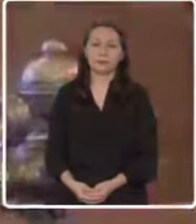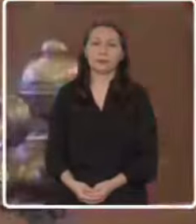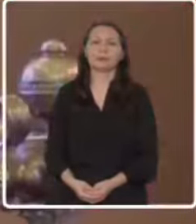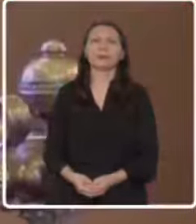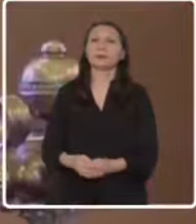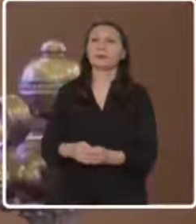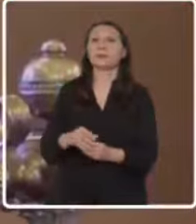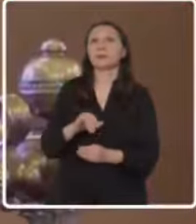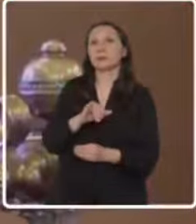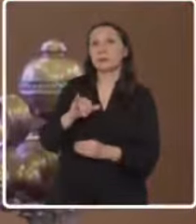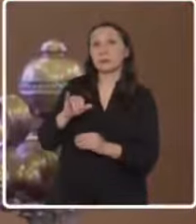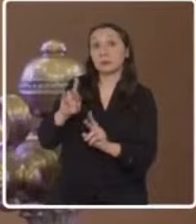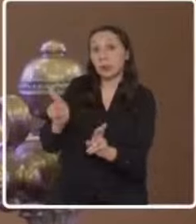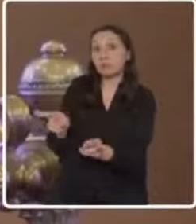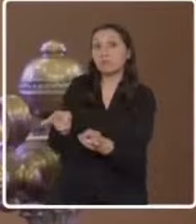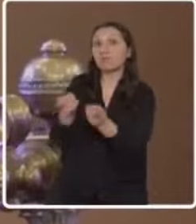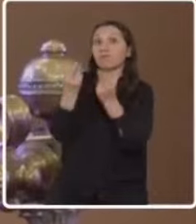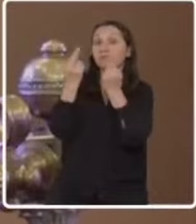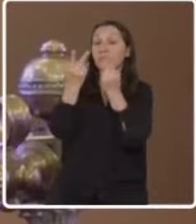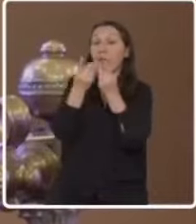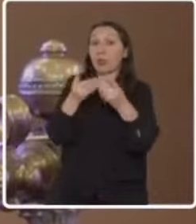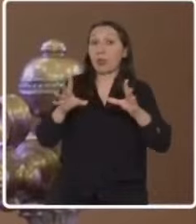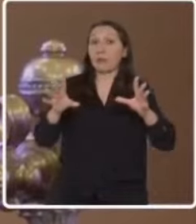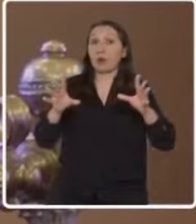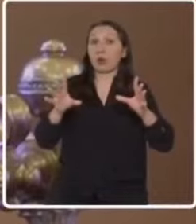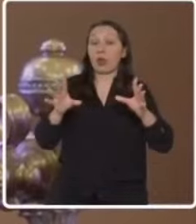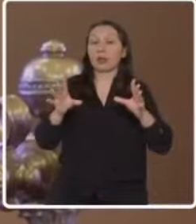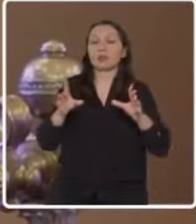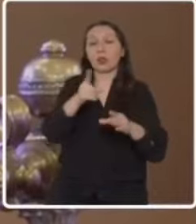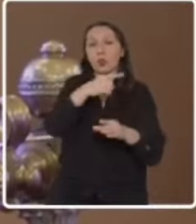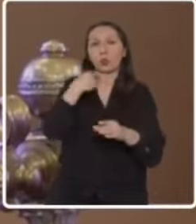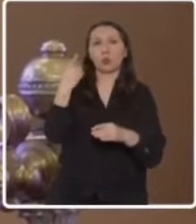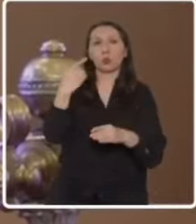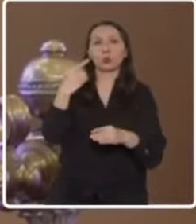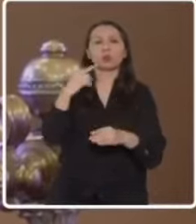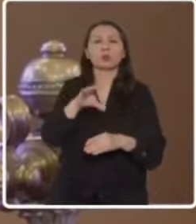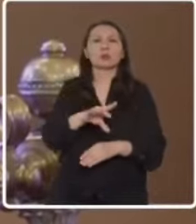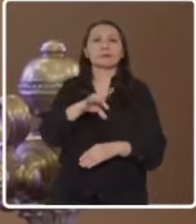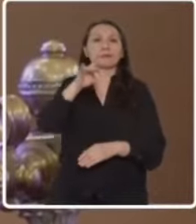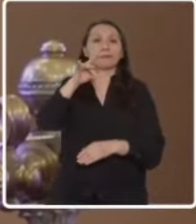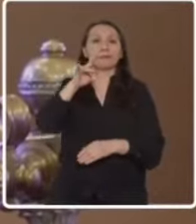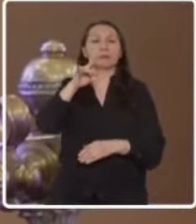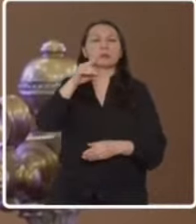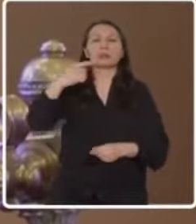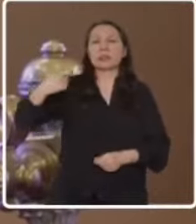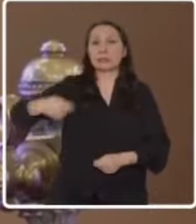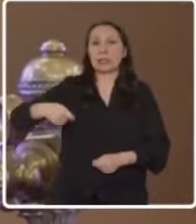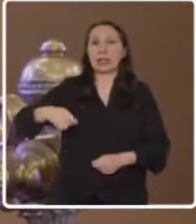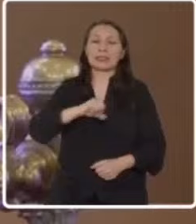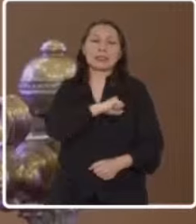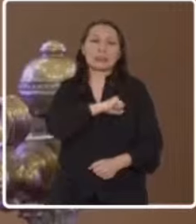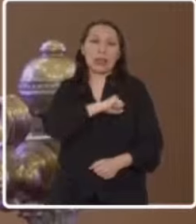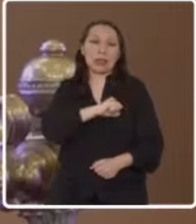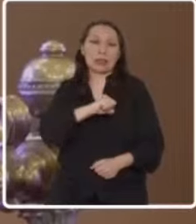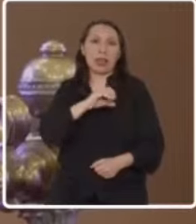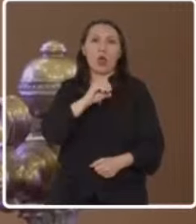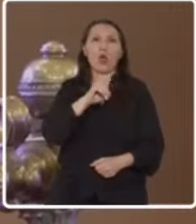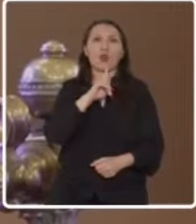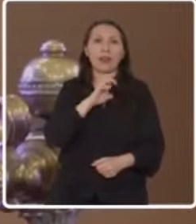Tras la recuperación de la democracia, fuimos electos senadores por Santiago